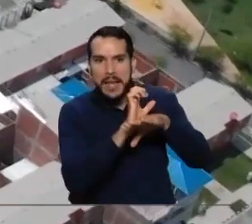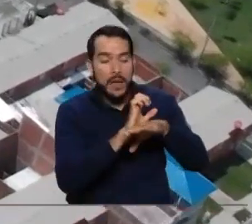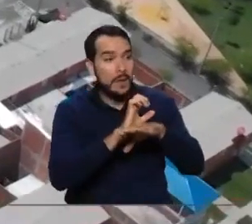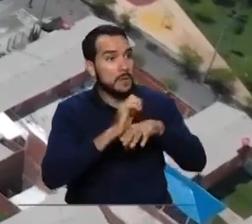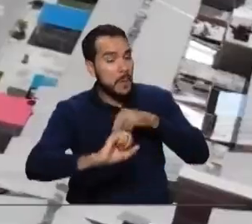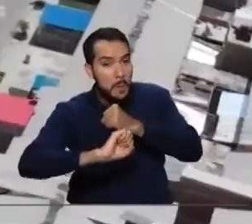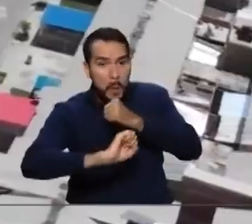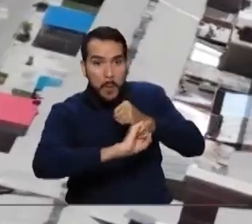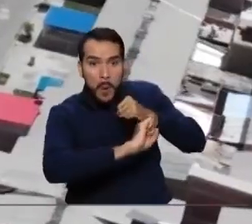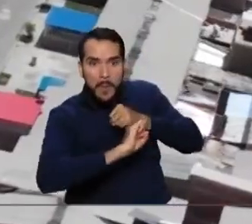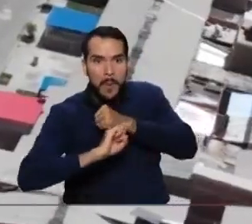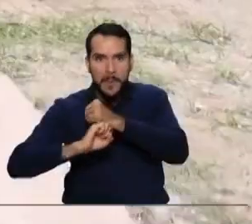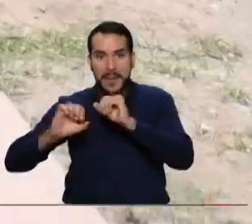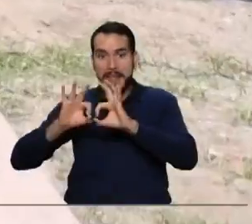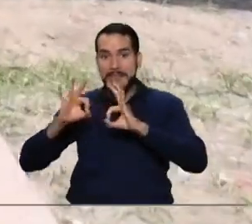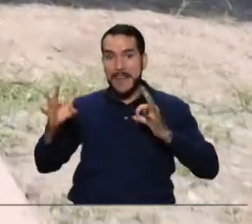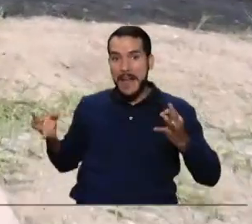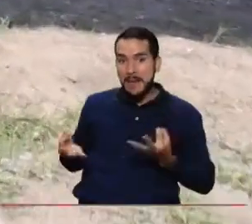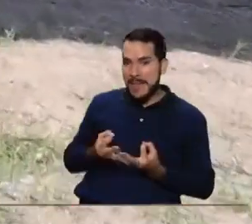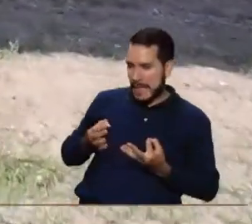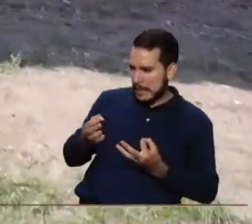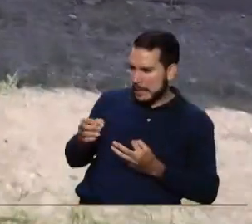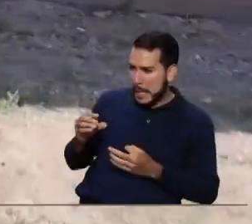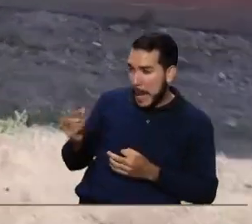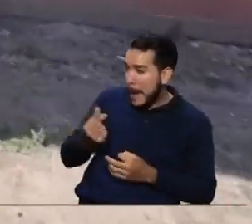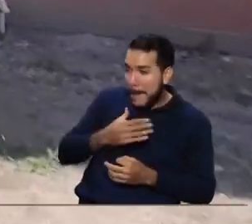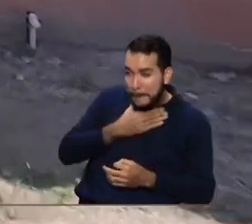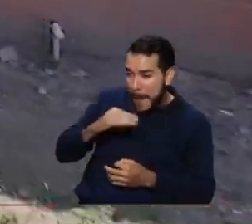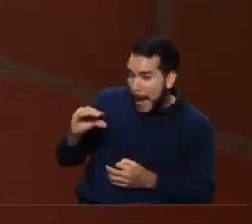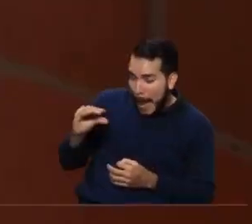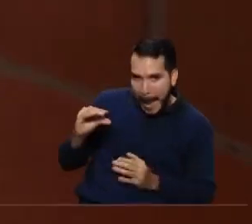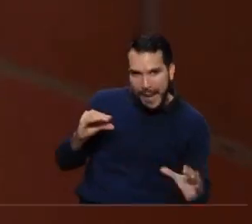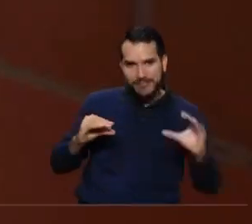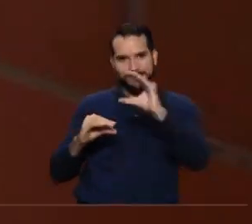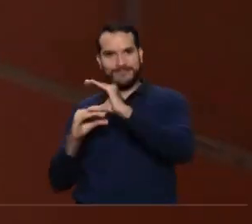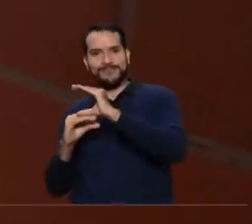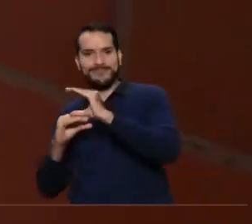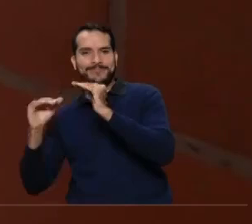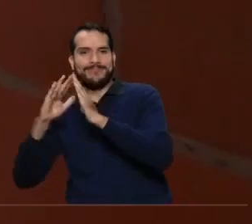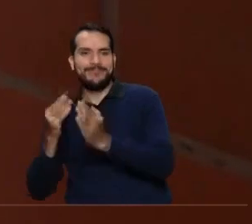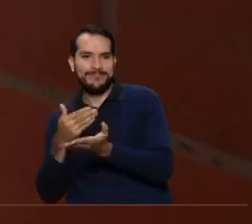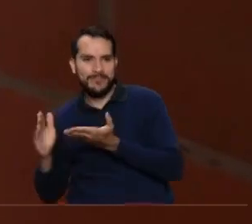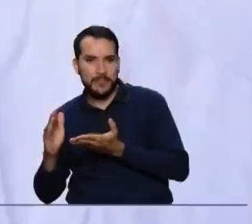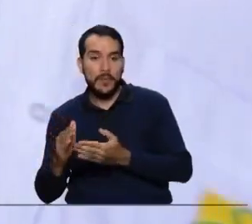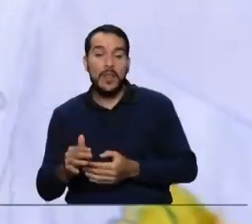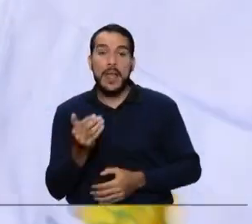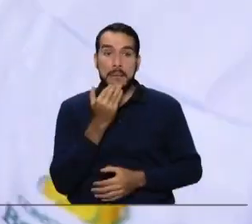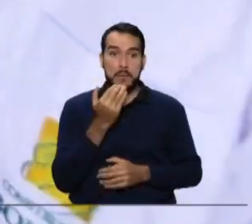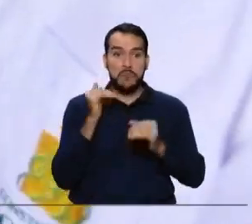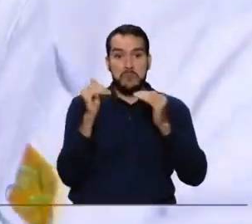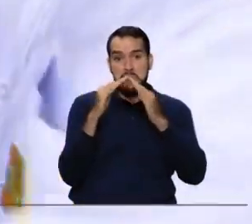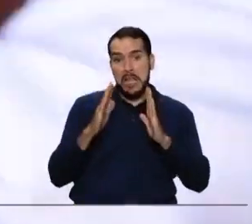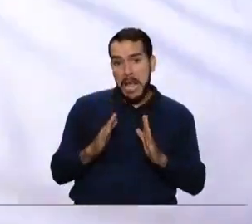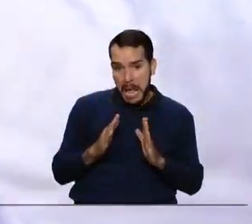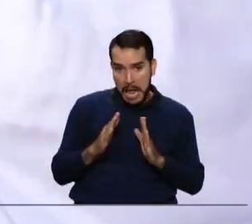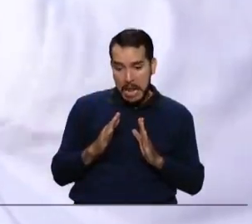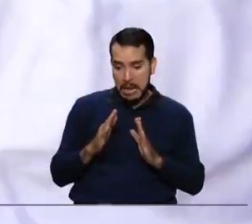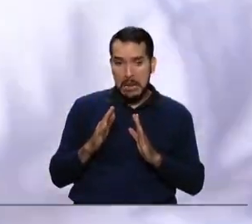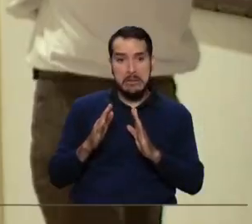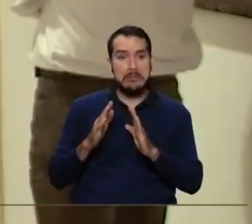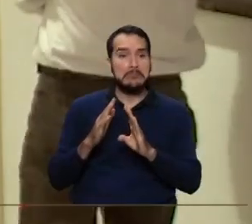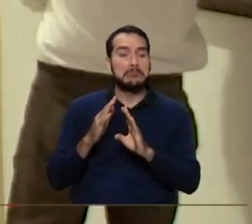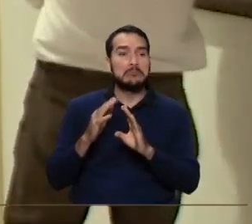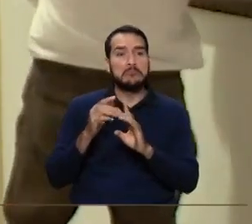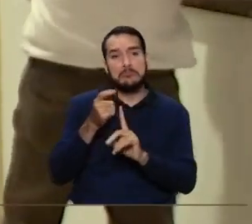hacer el cierre financiero para adquirir vivienda propia. Por ejemplo, para la vivienda de interés social tenemos una línea de crédito de VR más 4 que